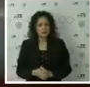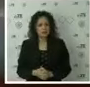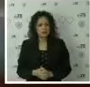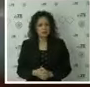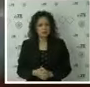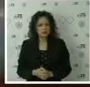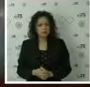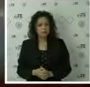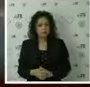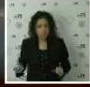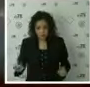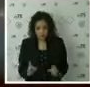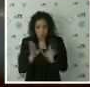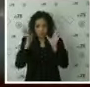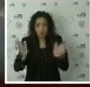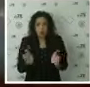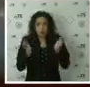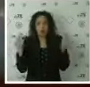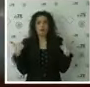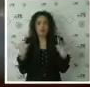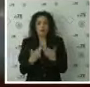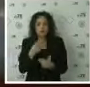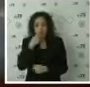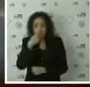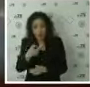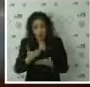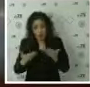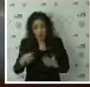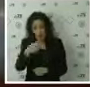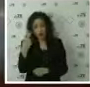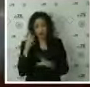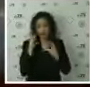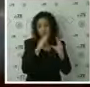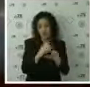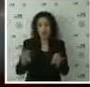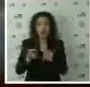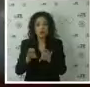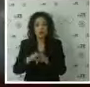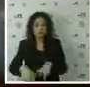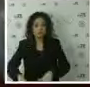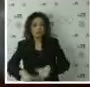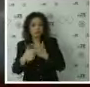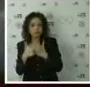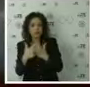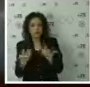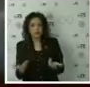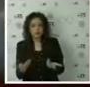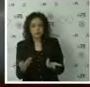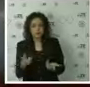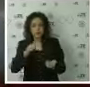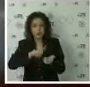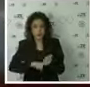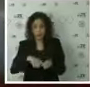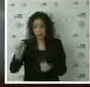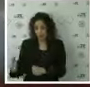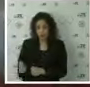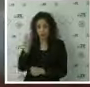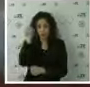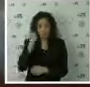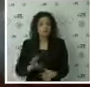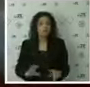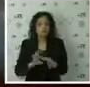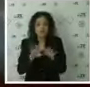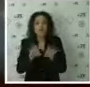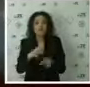a estar en una pantalla. Stephanie, que está en el TEC, entiendo, pues es un sistema educativo muy familiarizado con la tecnología y su